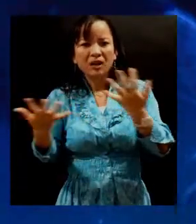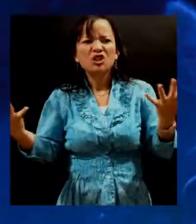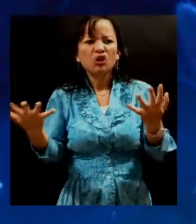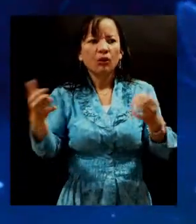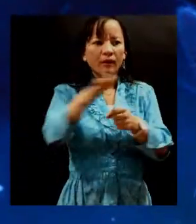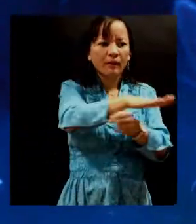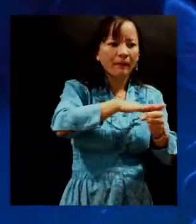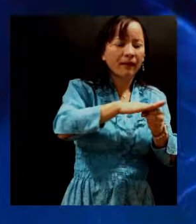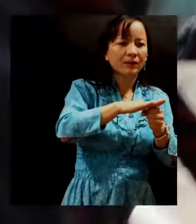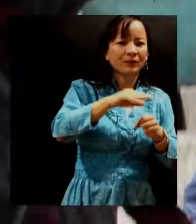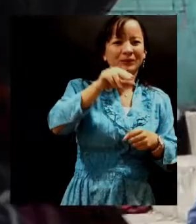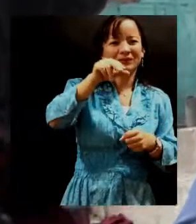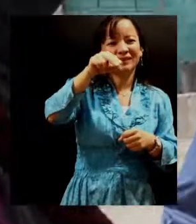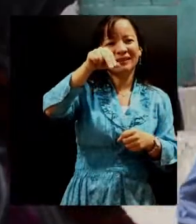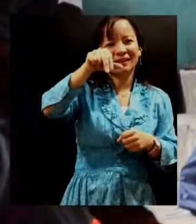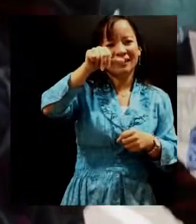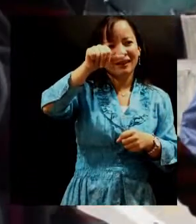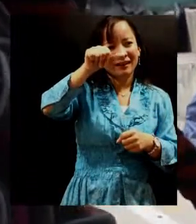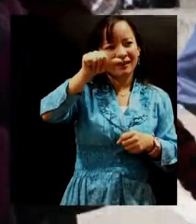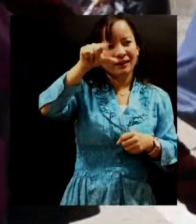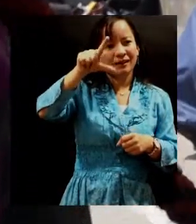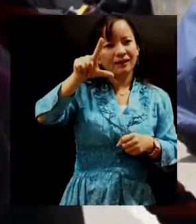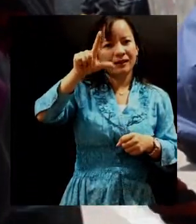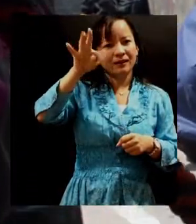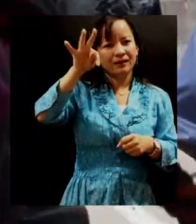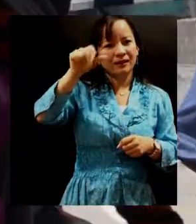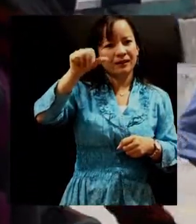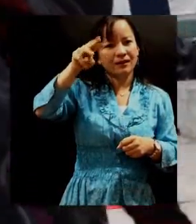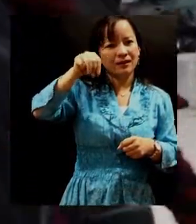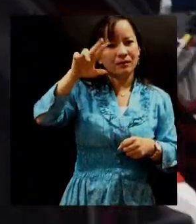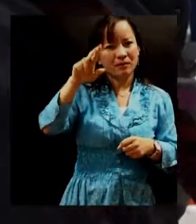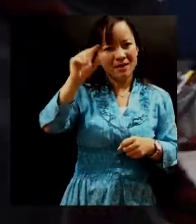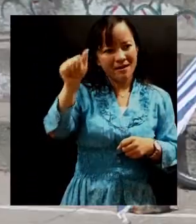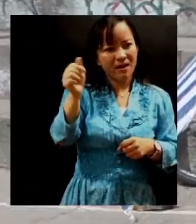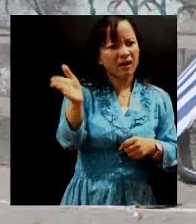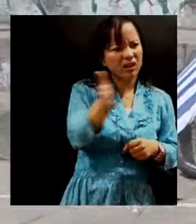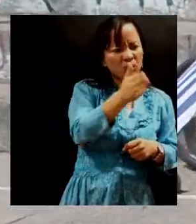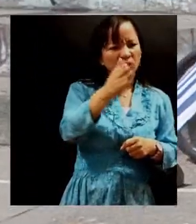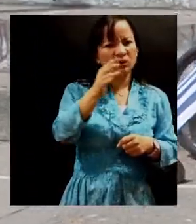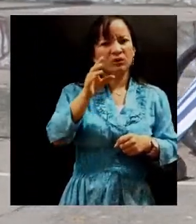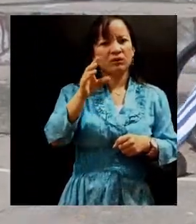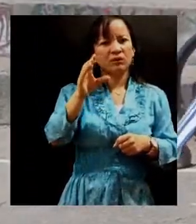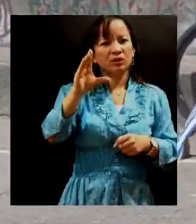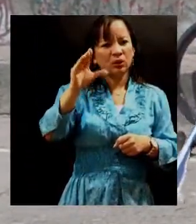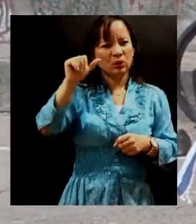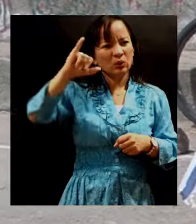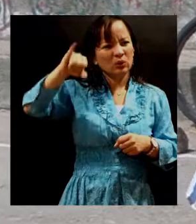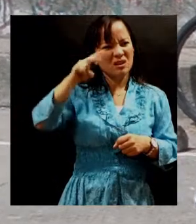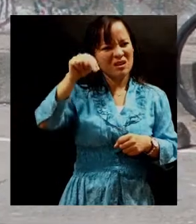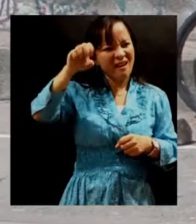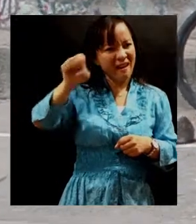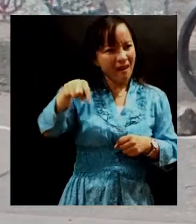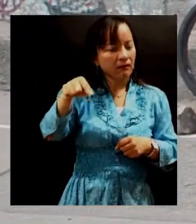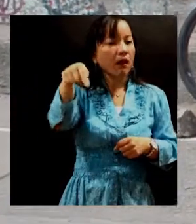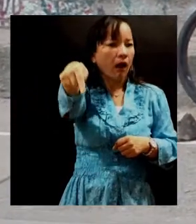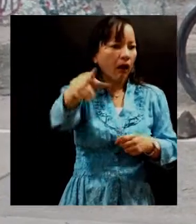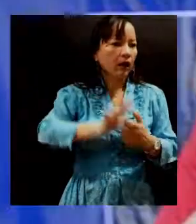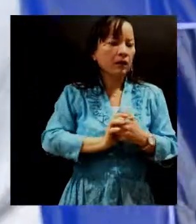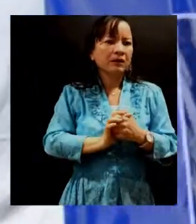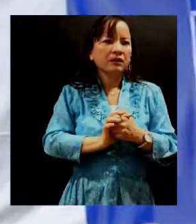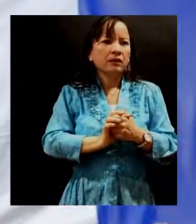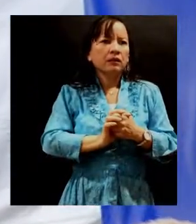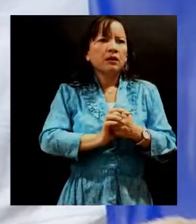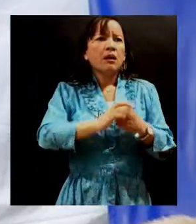el barrio Cojines y en el sector del Alto de San Lázaro. ¿Por qué no generamos ya el